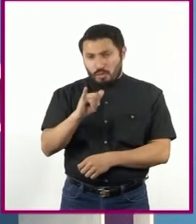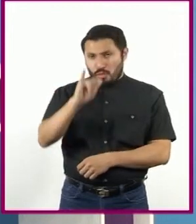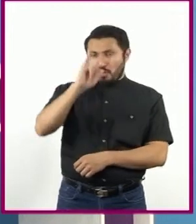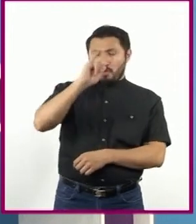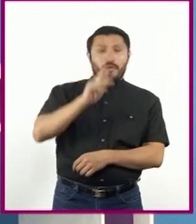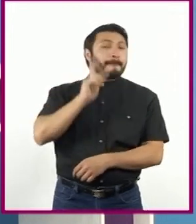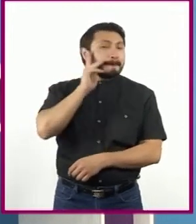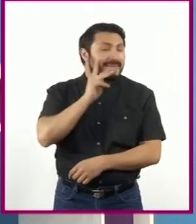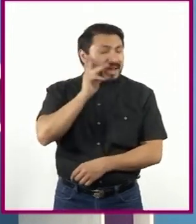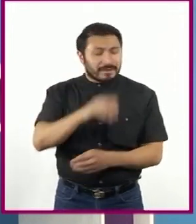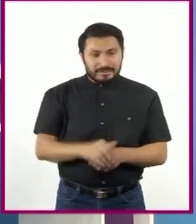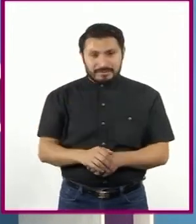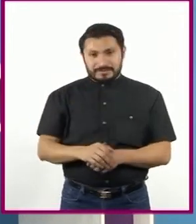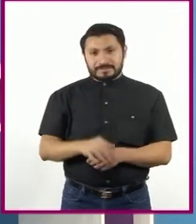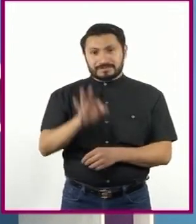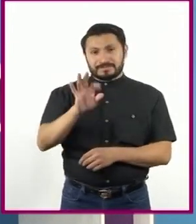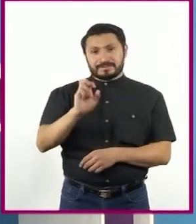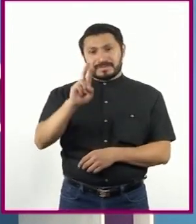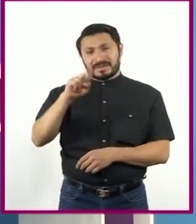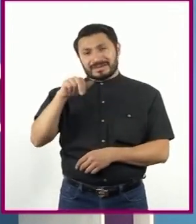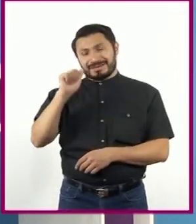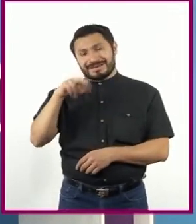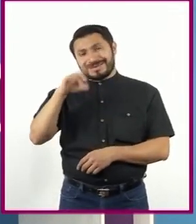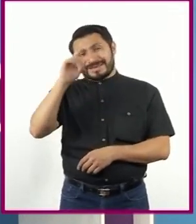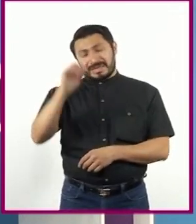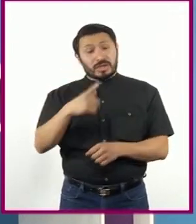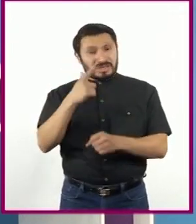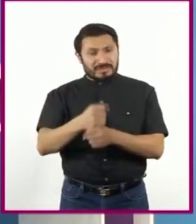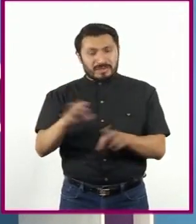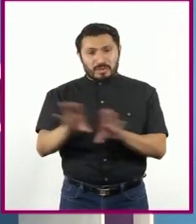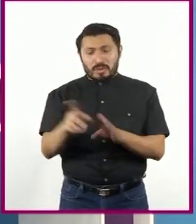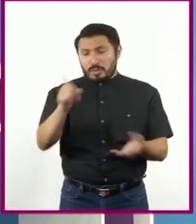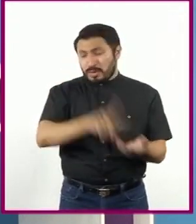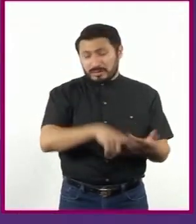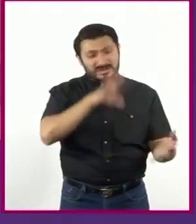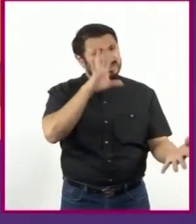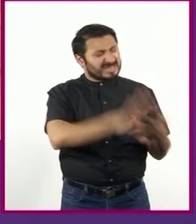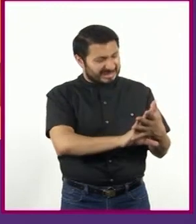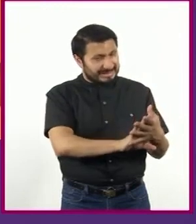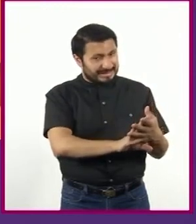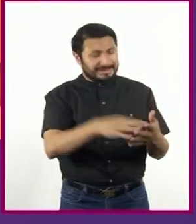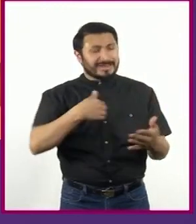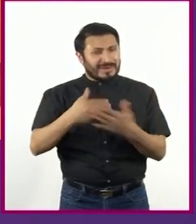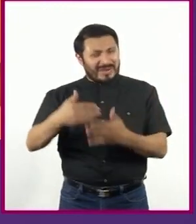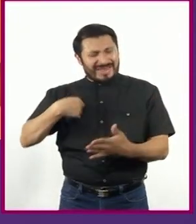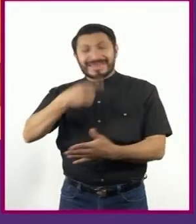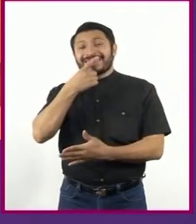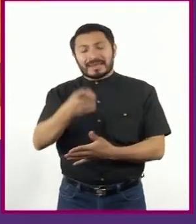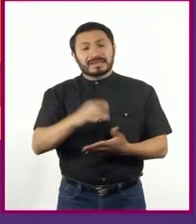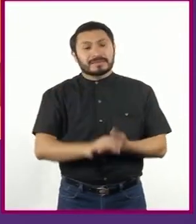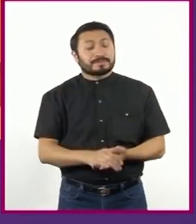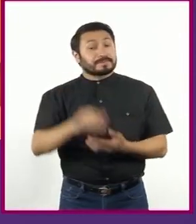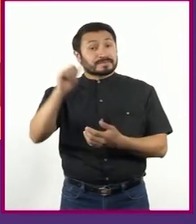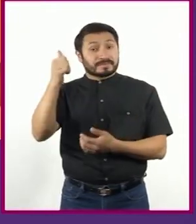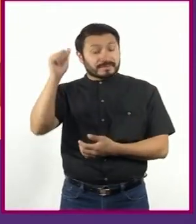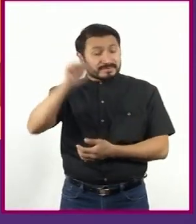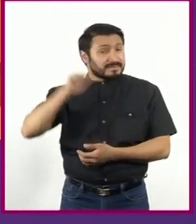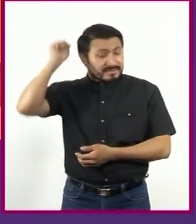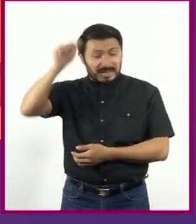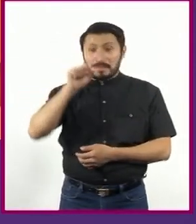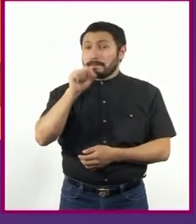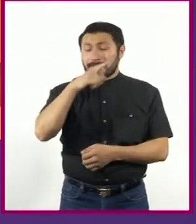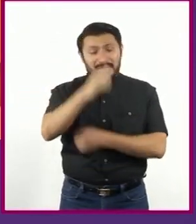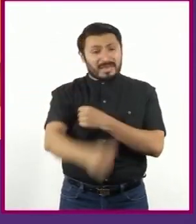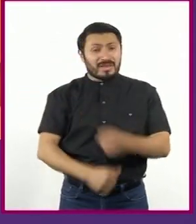Fernando VII fue hecho prisionero, como lo relaté en la lectura inicial. En abril del mismo año, Joaquín